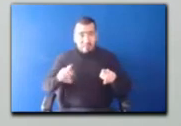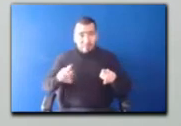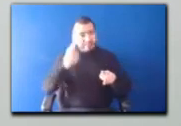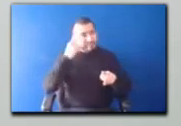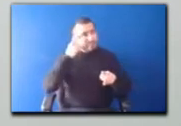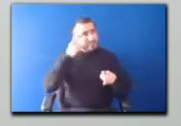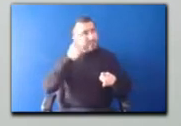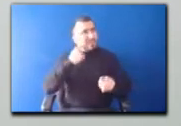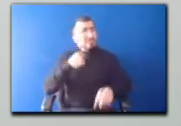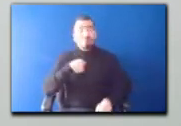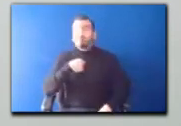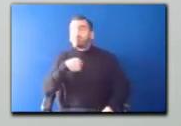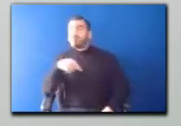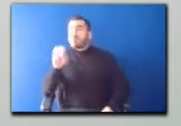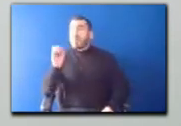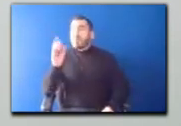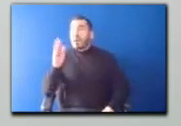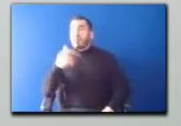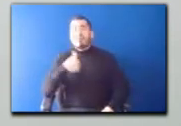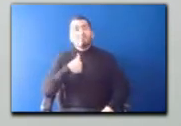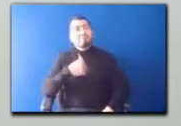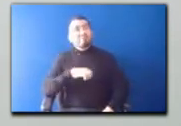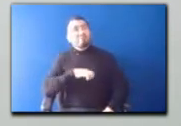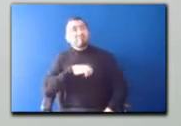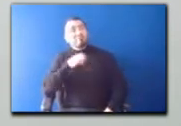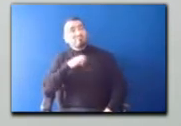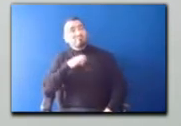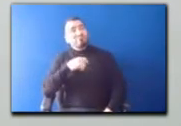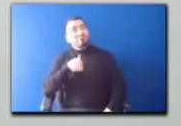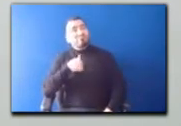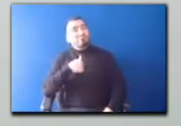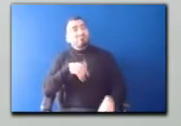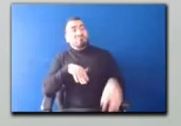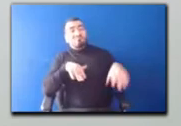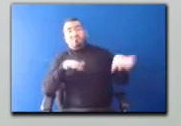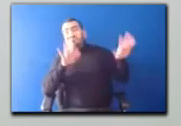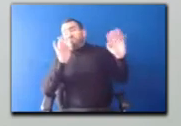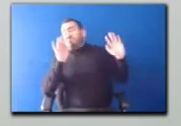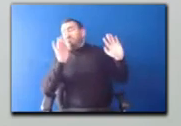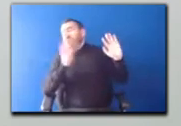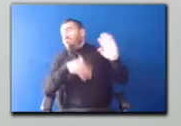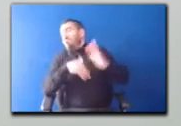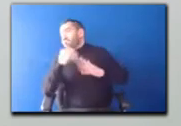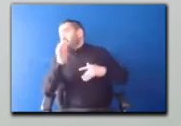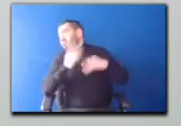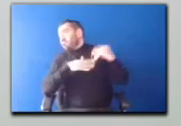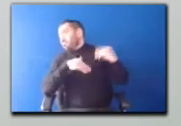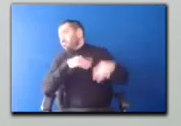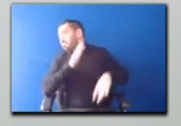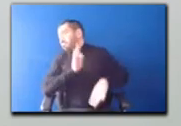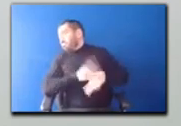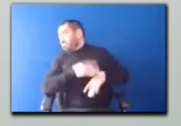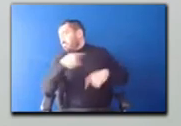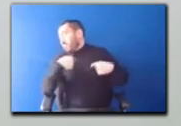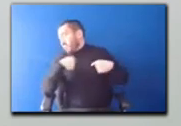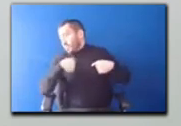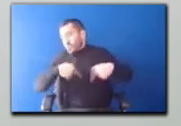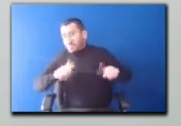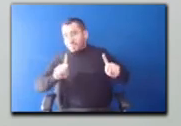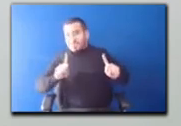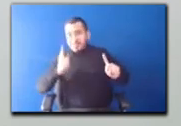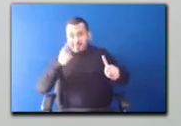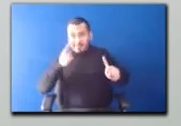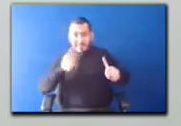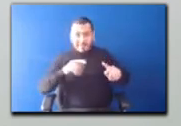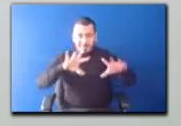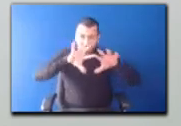su arrogancia allá lejanos, distantes, que no es con ellos lo que está sucediendo, algunos otros no, pero sí hay una expectativa a nivel mundial que todo